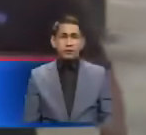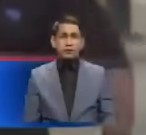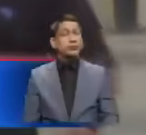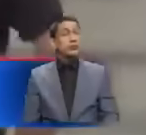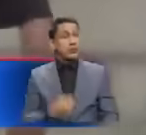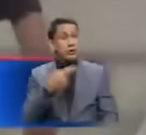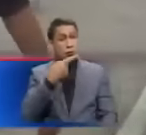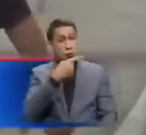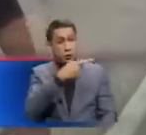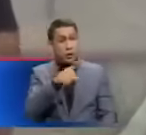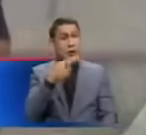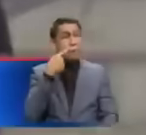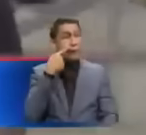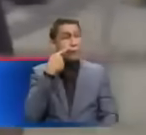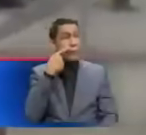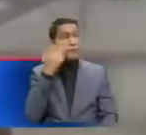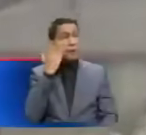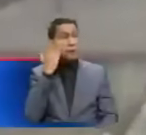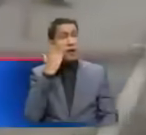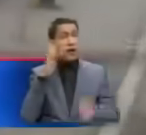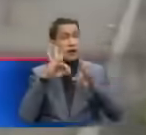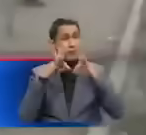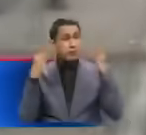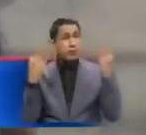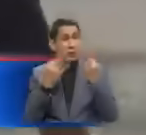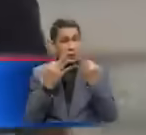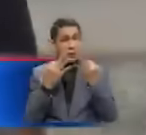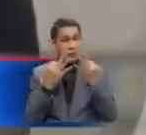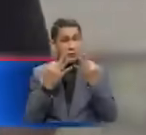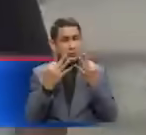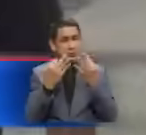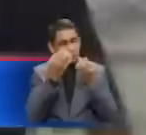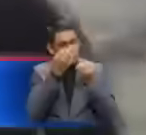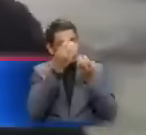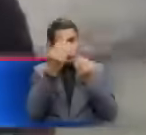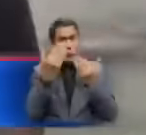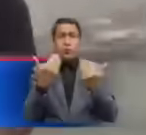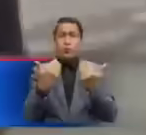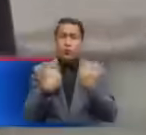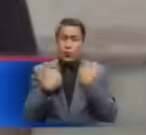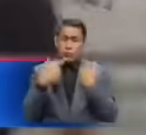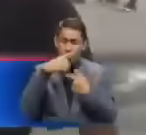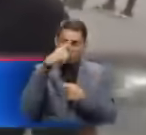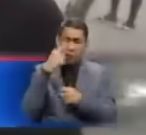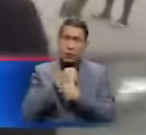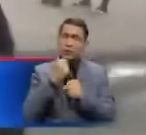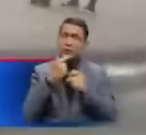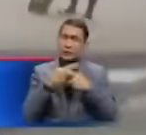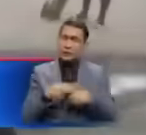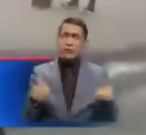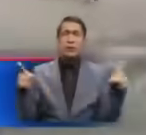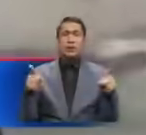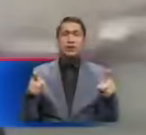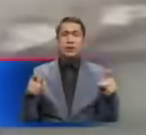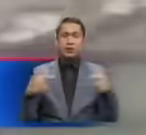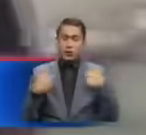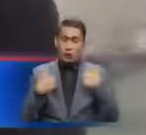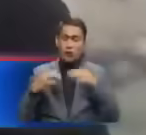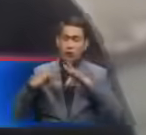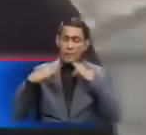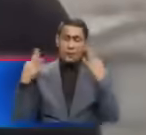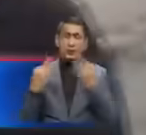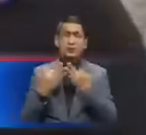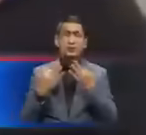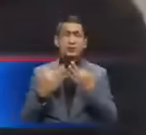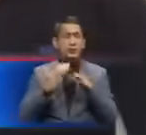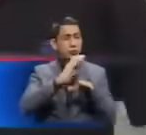madre, familia. Ese no es mi tiro, yo tengo mamita, tengo papito, ¿sí me entiendes? Soy un pelado a mi padre, lo que le digo a la gente, que juegue